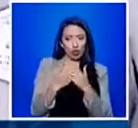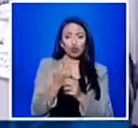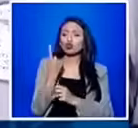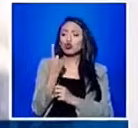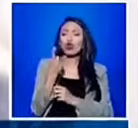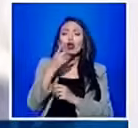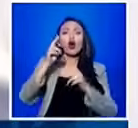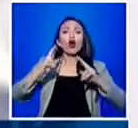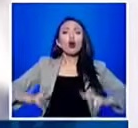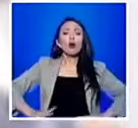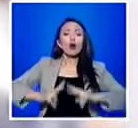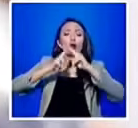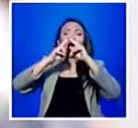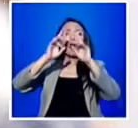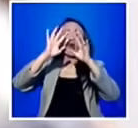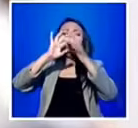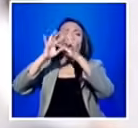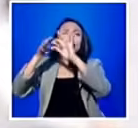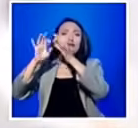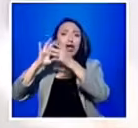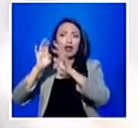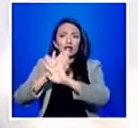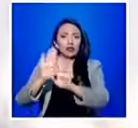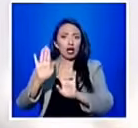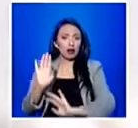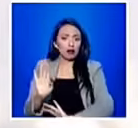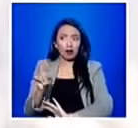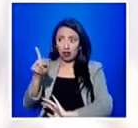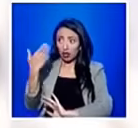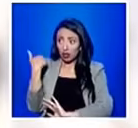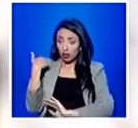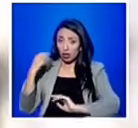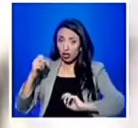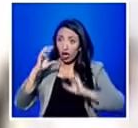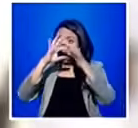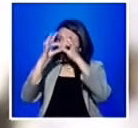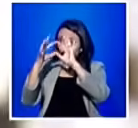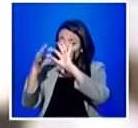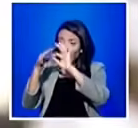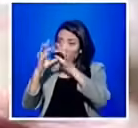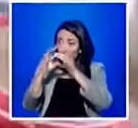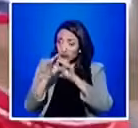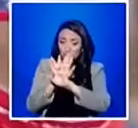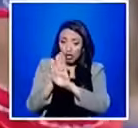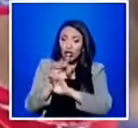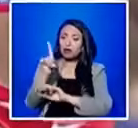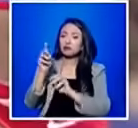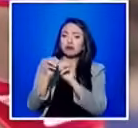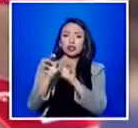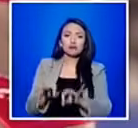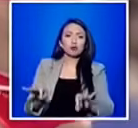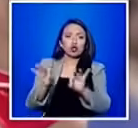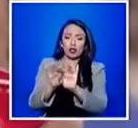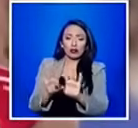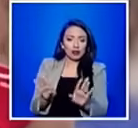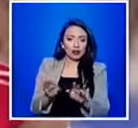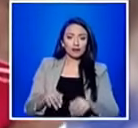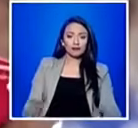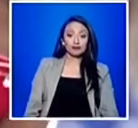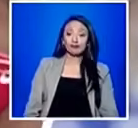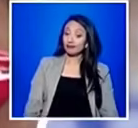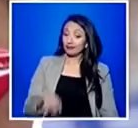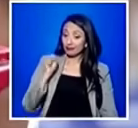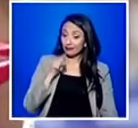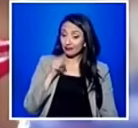título que le falta es el título paralímpico. Si logra el título paralímpico, no creo que haya otro atleta más relevante en el país que ella. Y lo